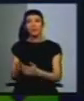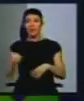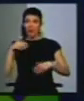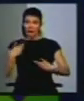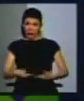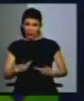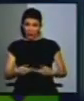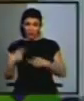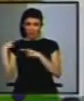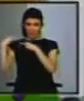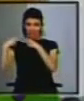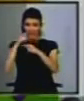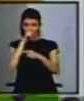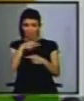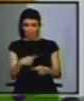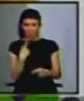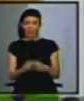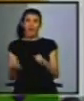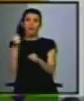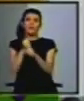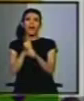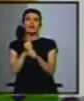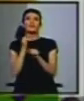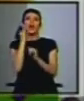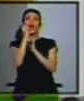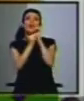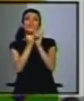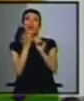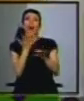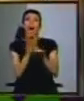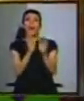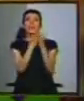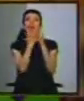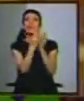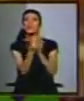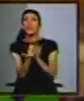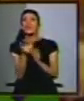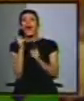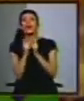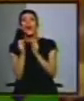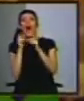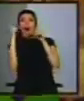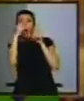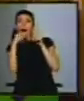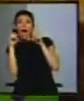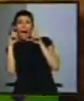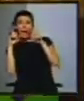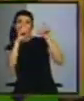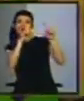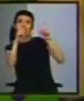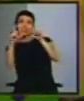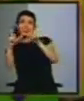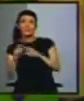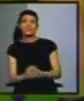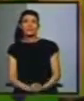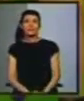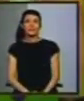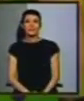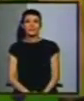sido reemplazada por las tarjetas online, algunas personalizadas con las caras de los seres queridos.